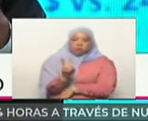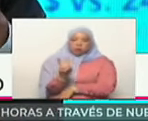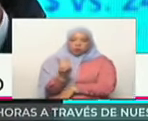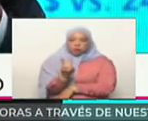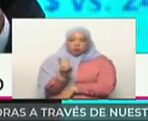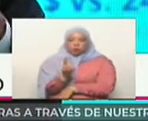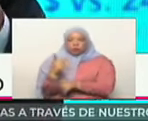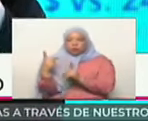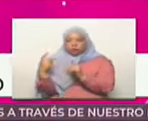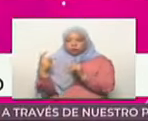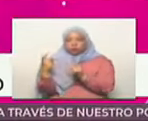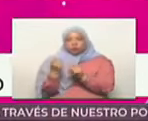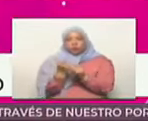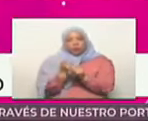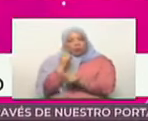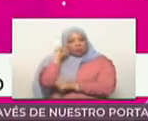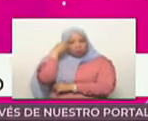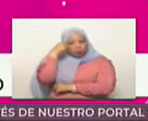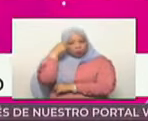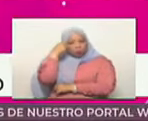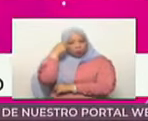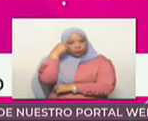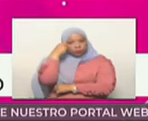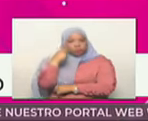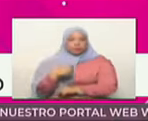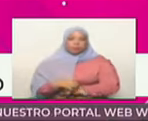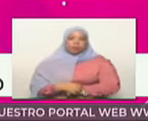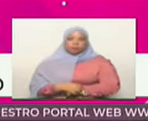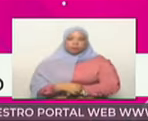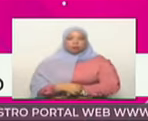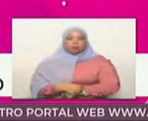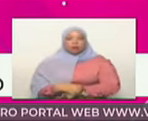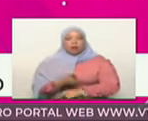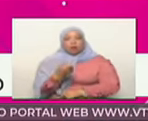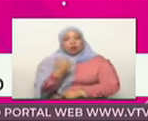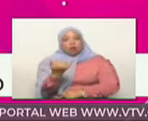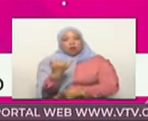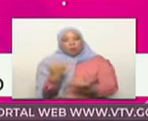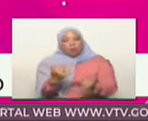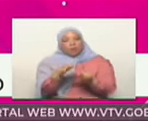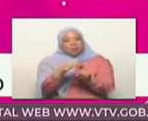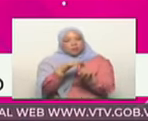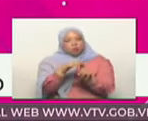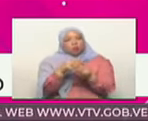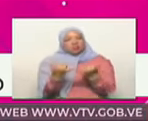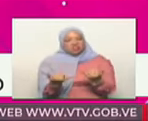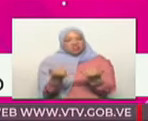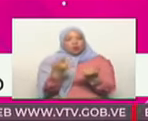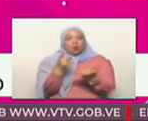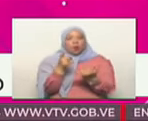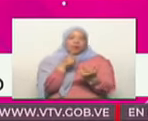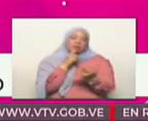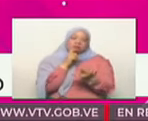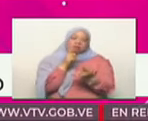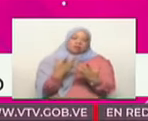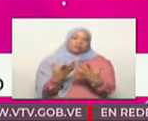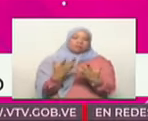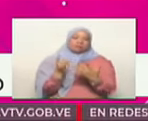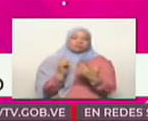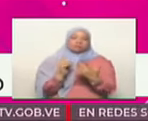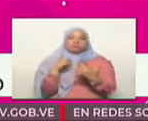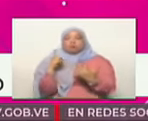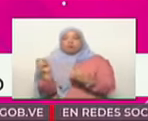Cada fotografía tiene un recuerdo de un momento. Estuvimos por aquí, estuvimos por